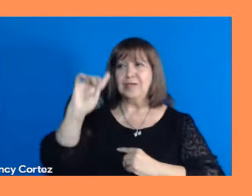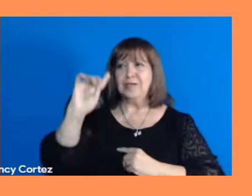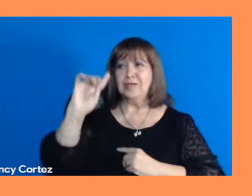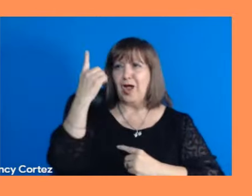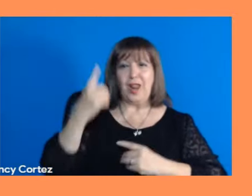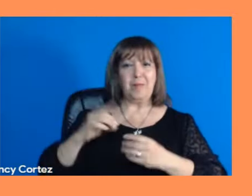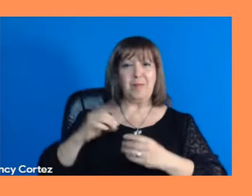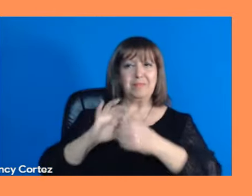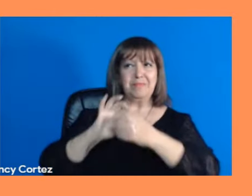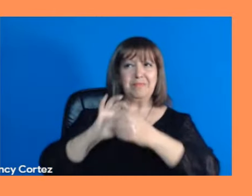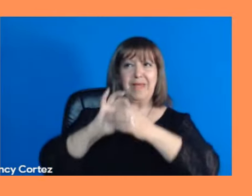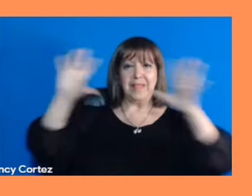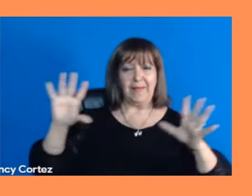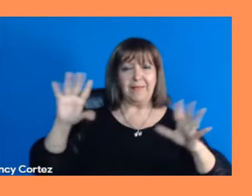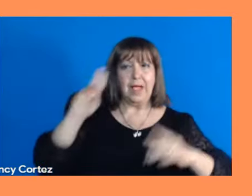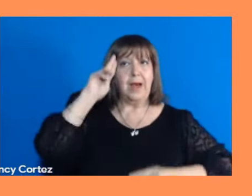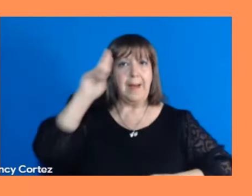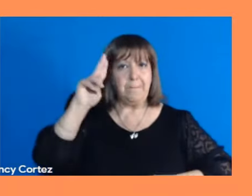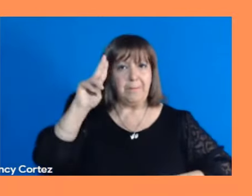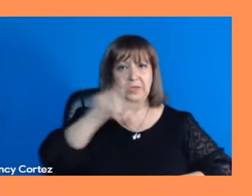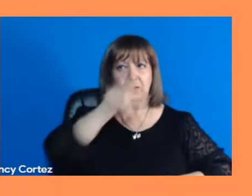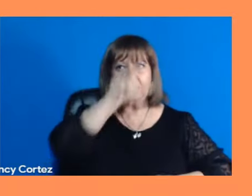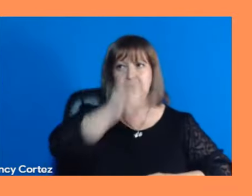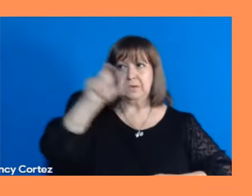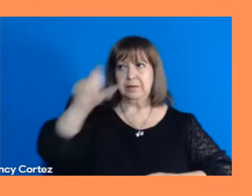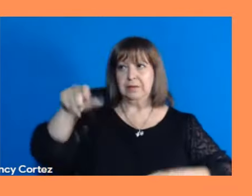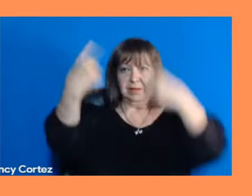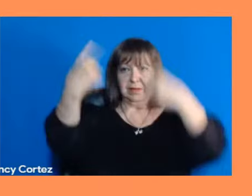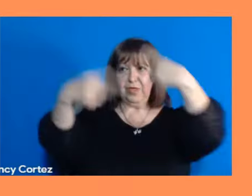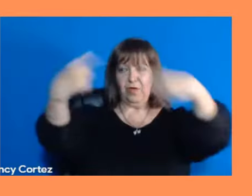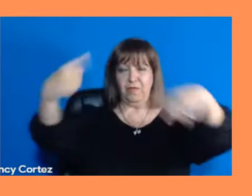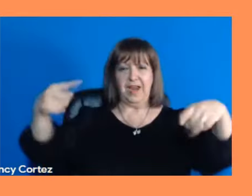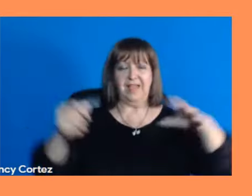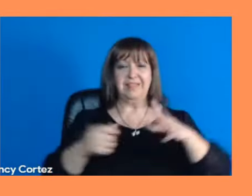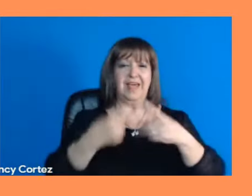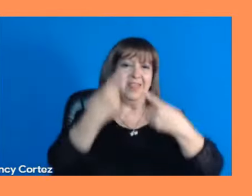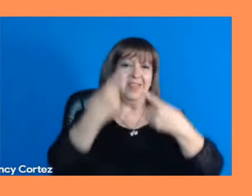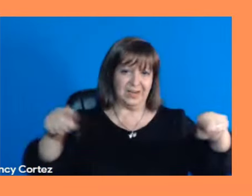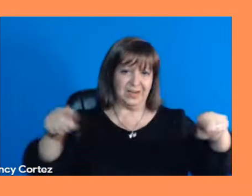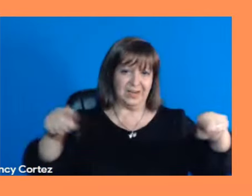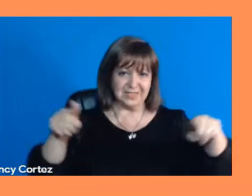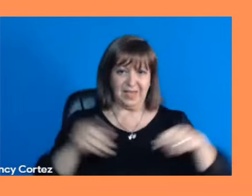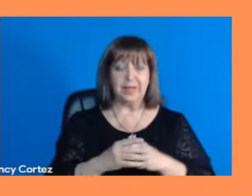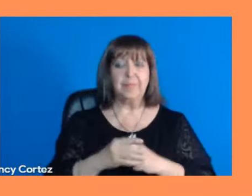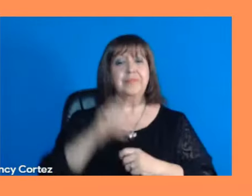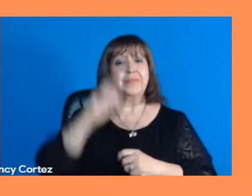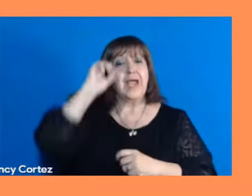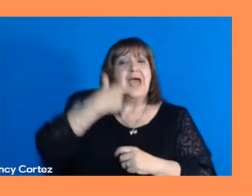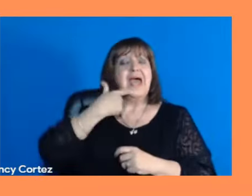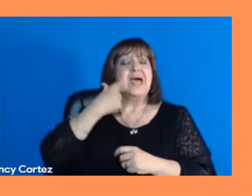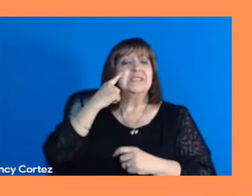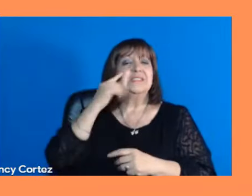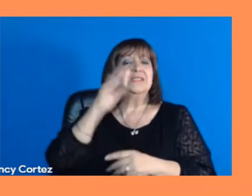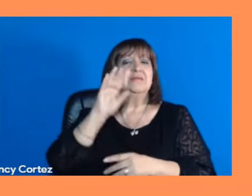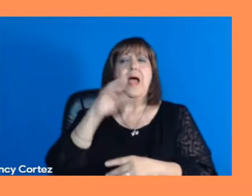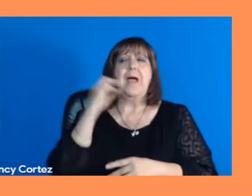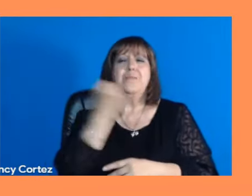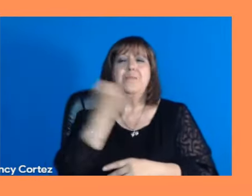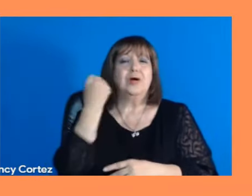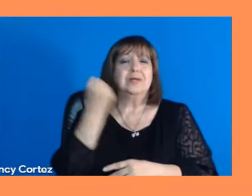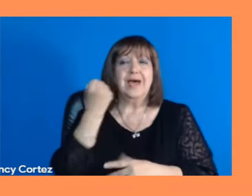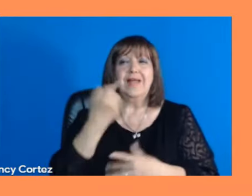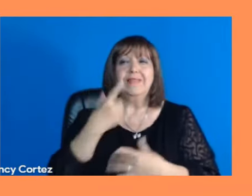ciudadanos conscientes y responsables en el futuro. La ESI es esencial para una sociedad democrática